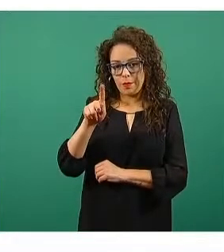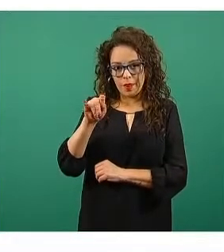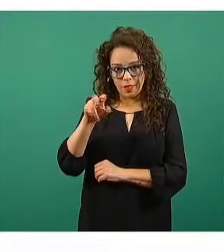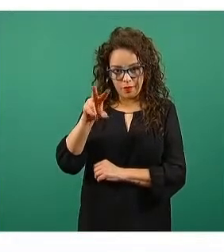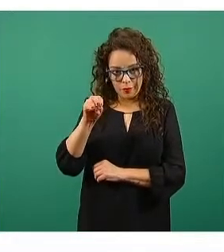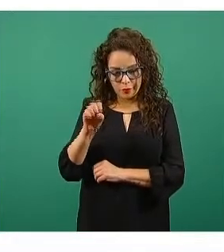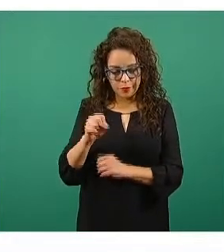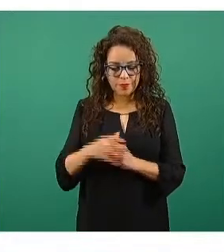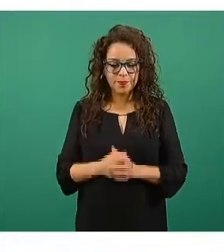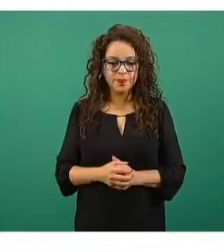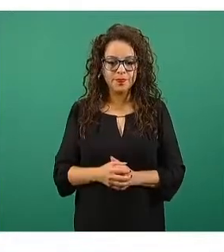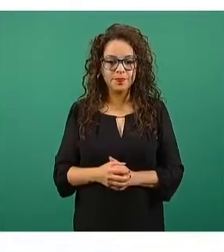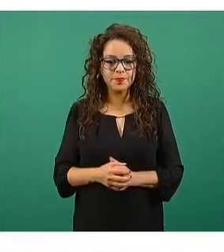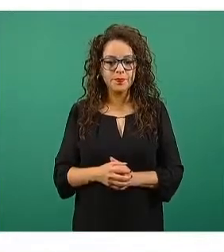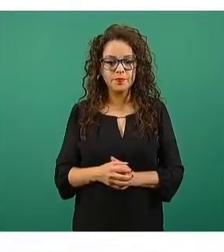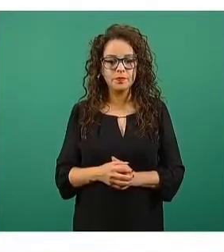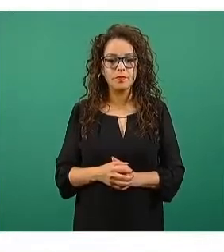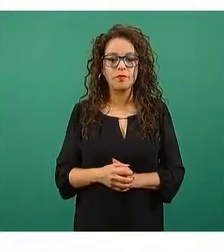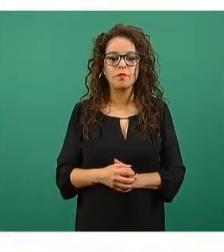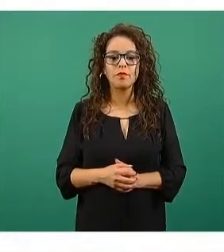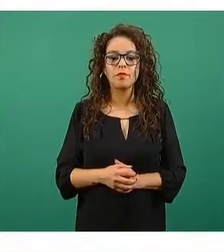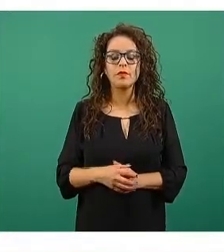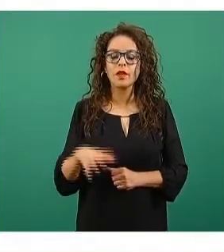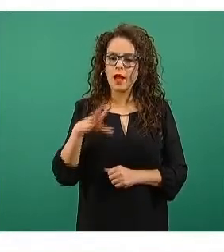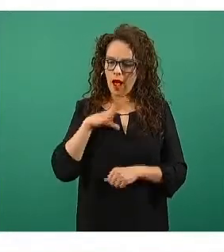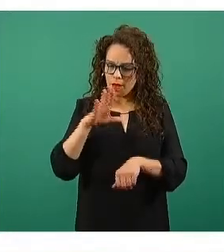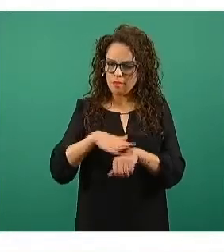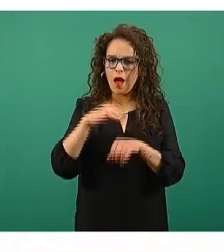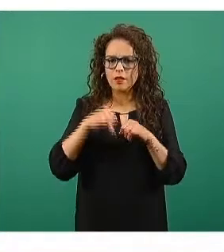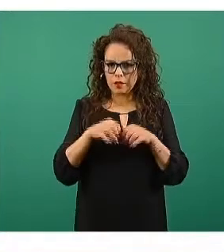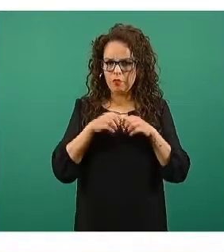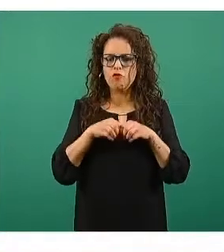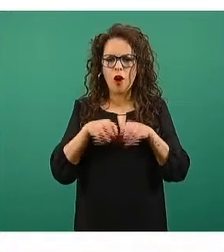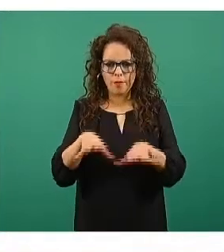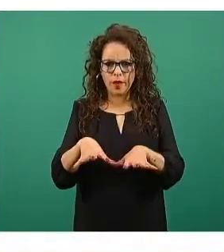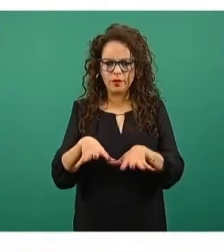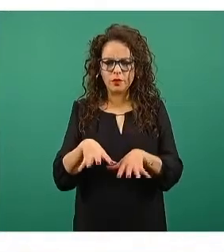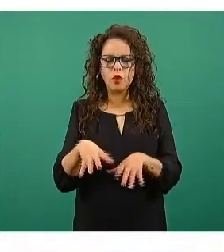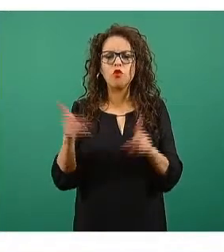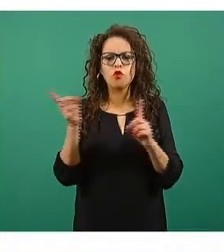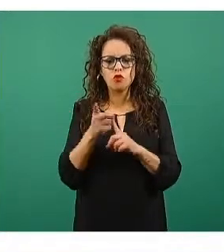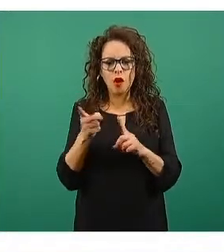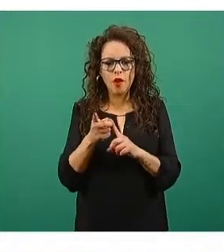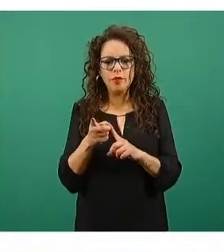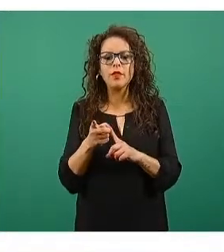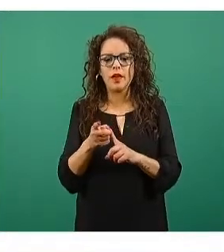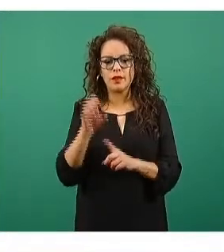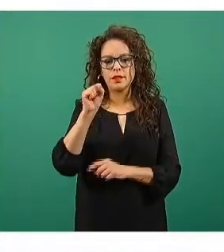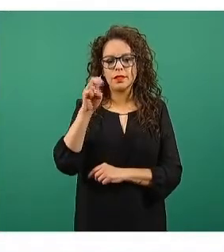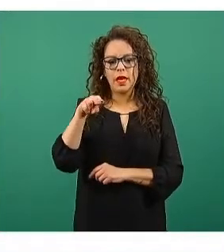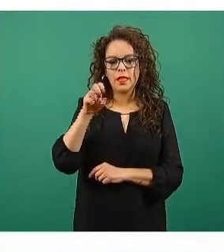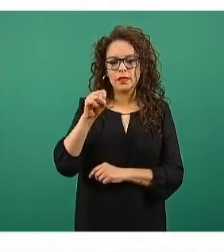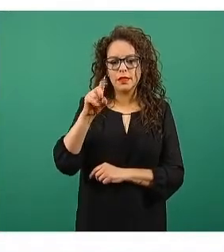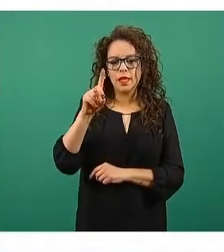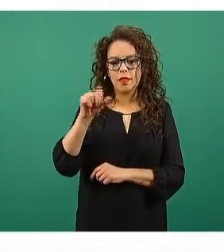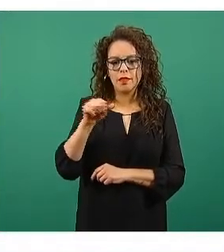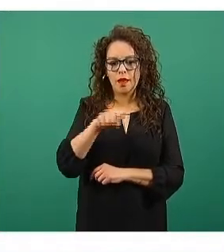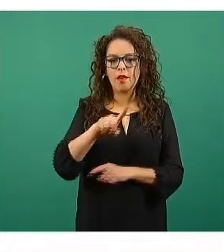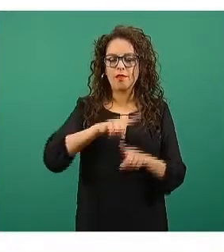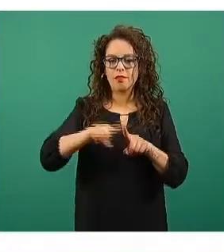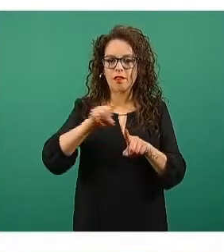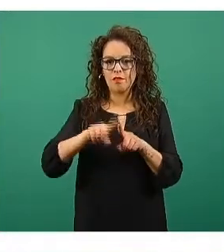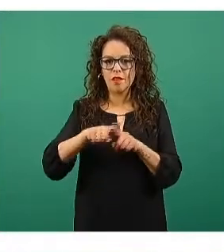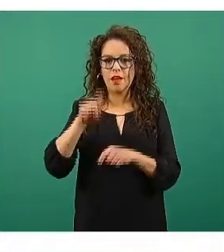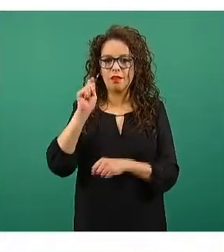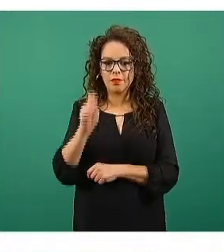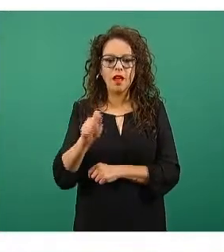Y tenemos más información ciertamente en las redes del CENSIDA, del Centro Nacional de Equidad de Género